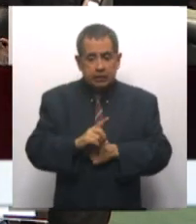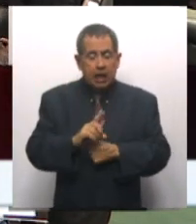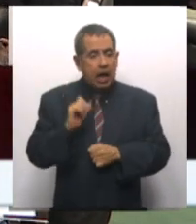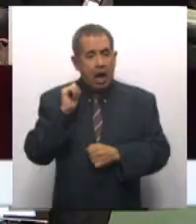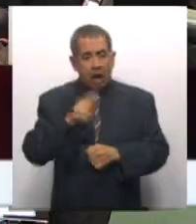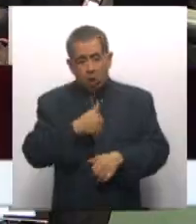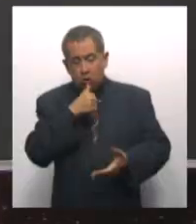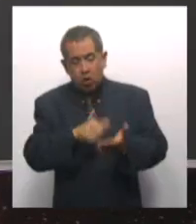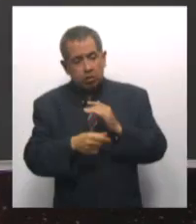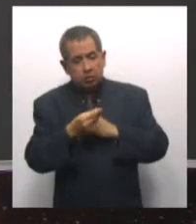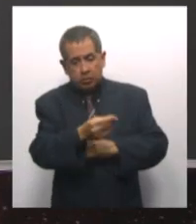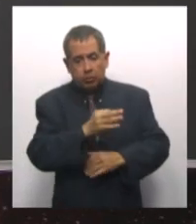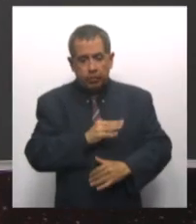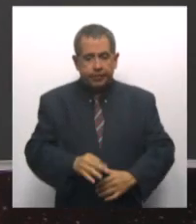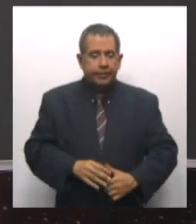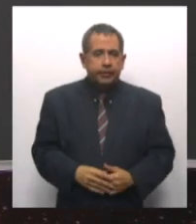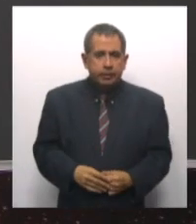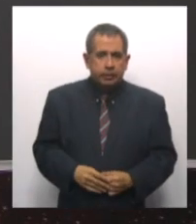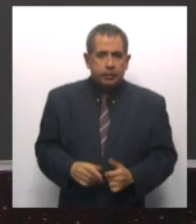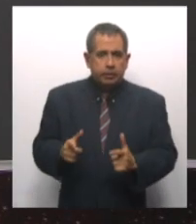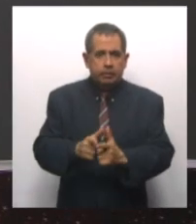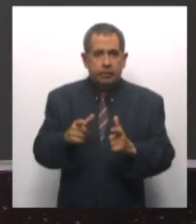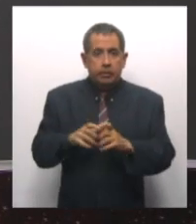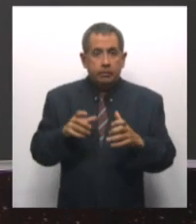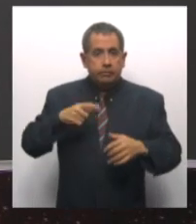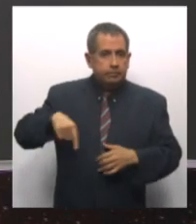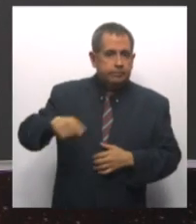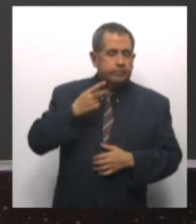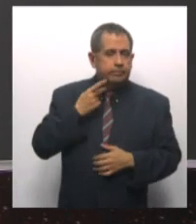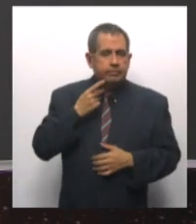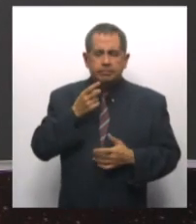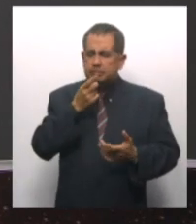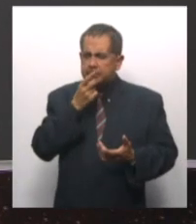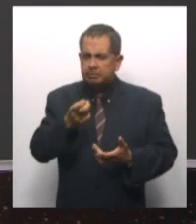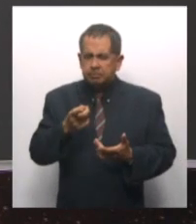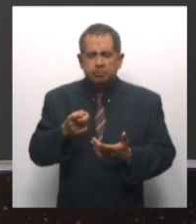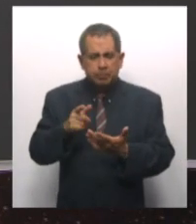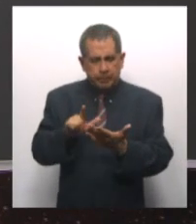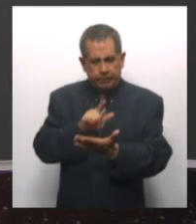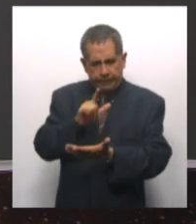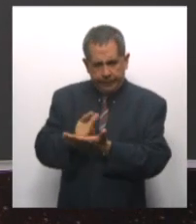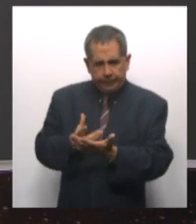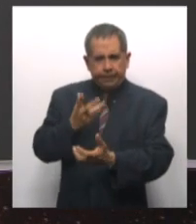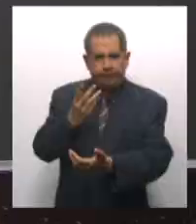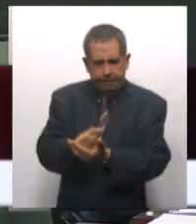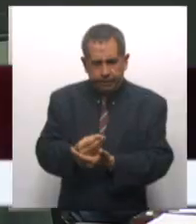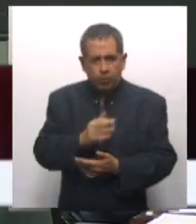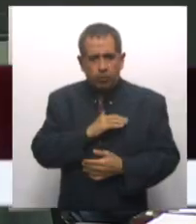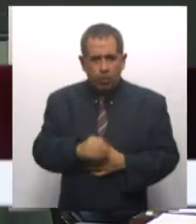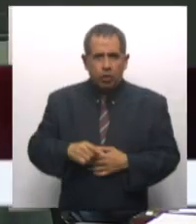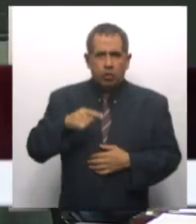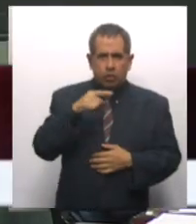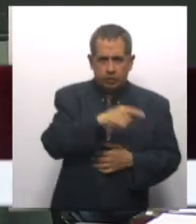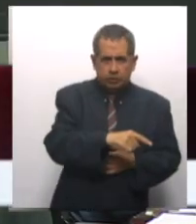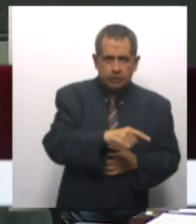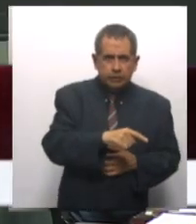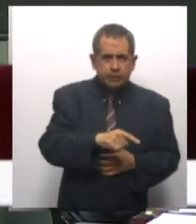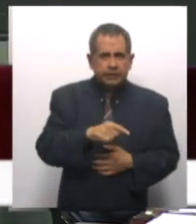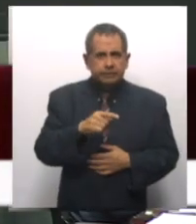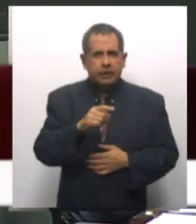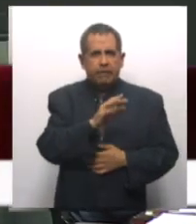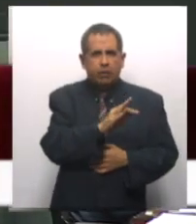hábiles. Bueno, en tribuna, los grupos parlamentarios señalaron que con esta reforma se subsana la facultad de la Unidad de Inteligencia Financiera de